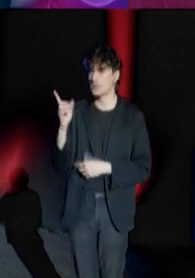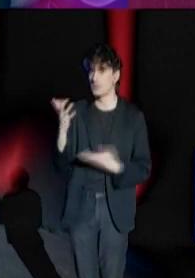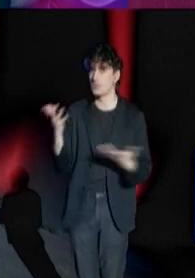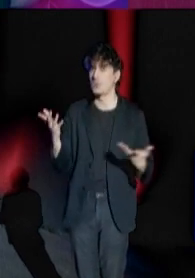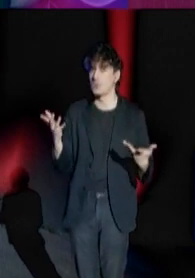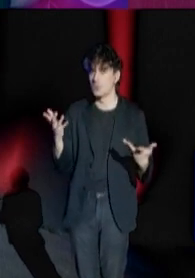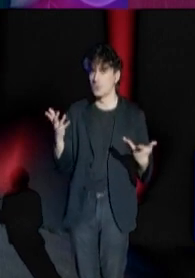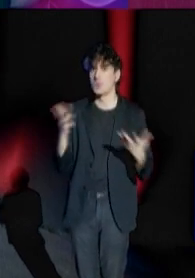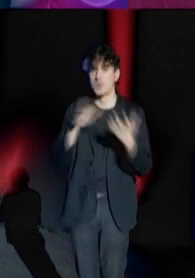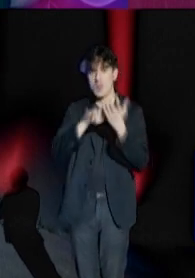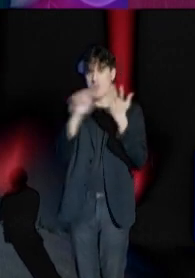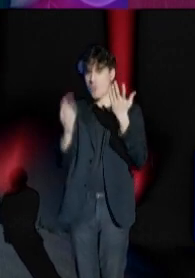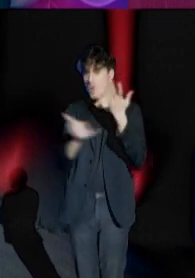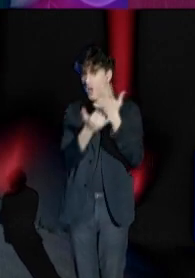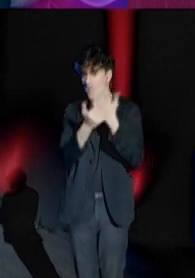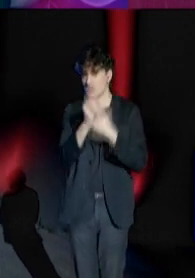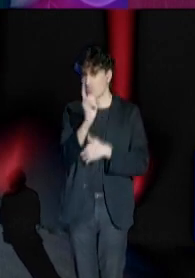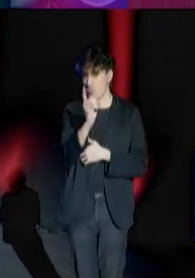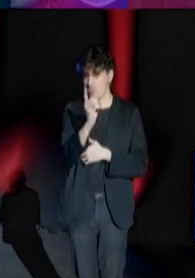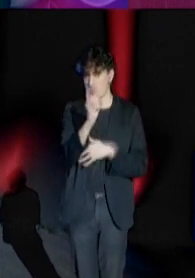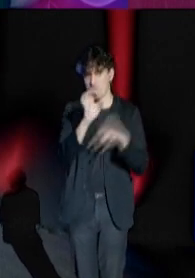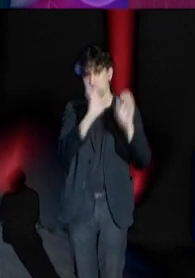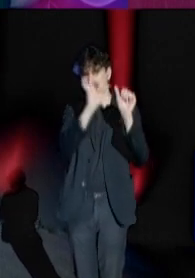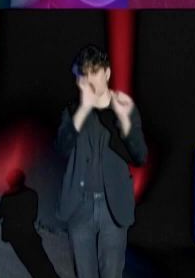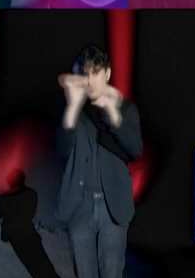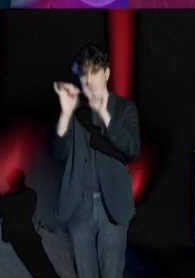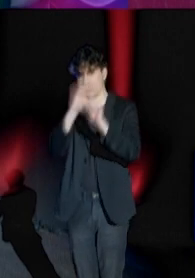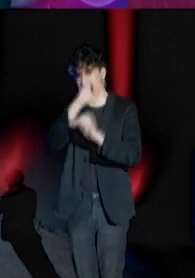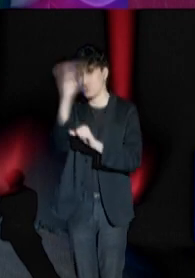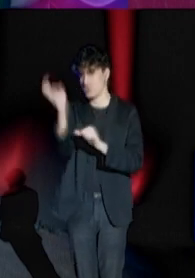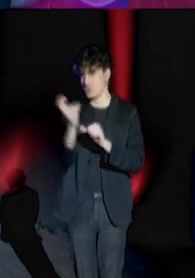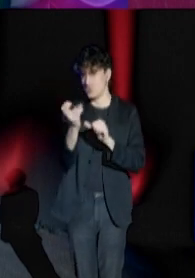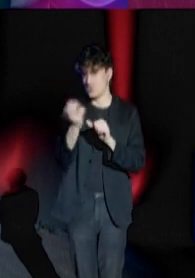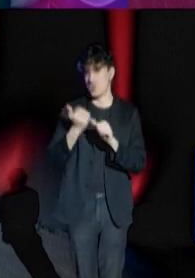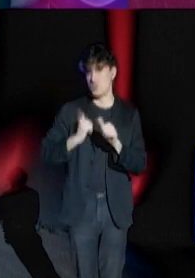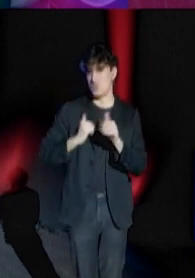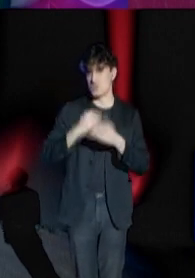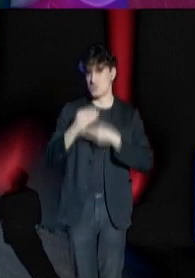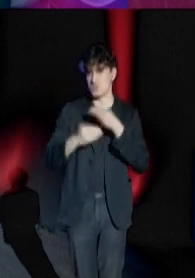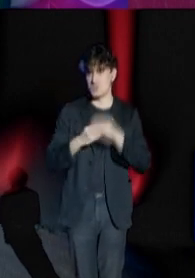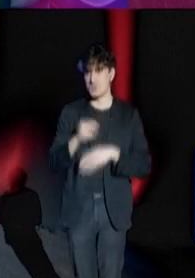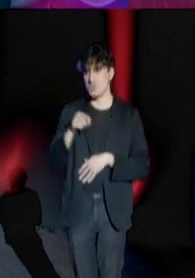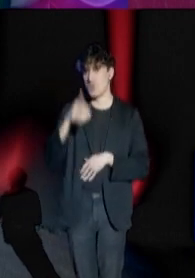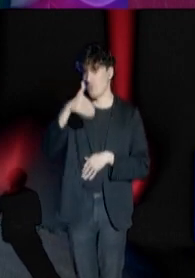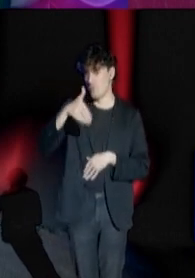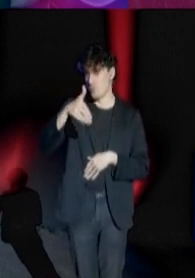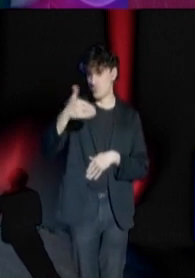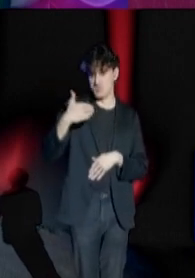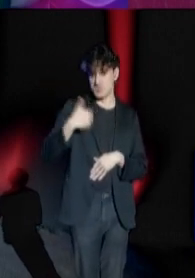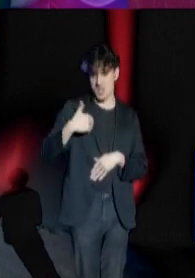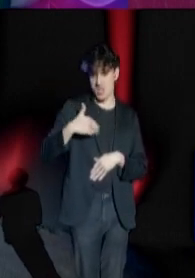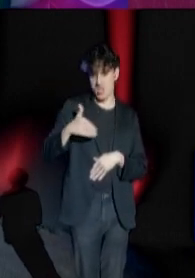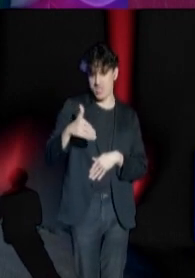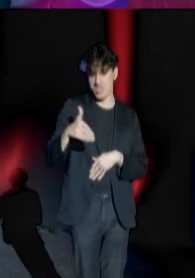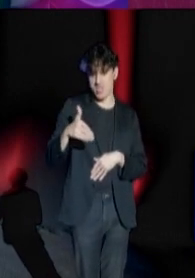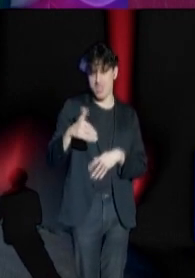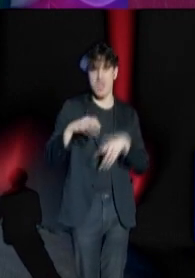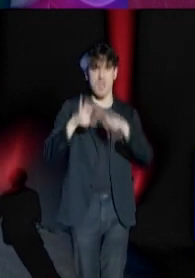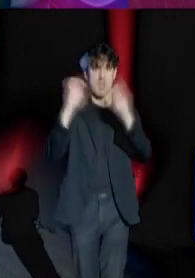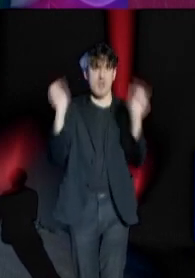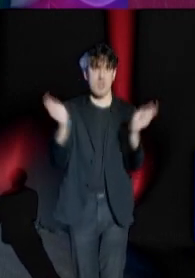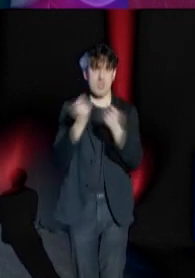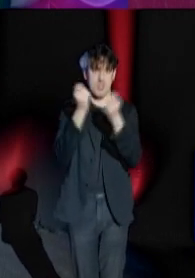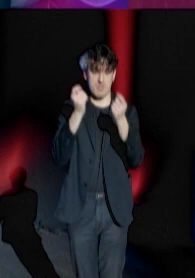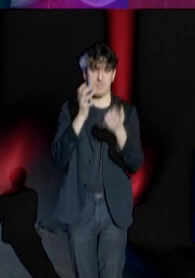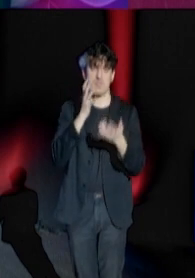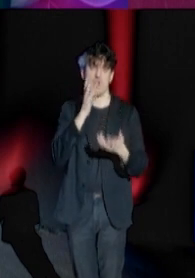no es el lenguaje solo sino es la multimodalidad no Esto es algo futuro futuro inmediato ya lo habéis visto anunciado Pero ahora quedaros